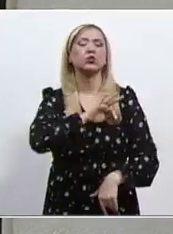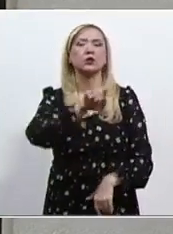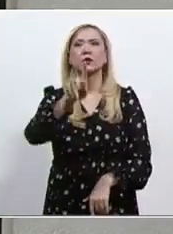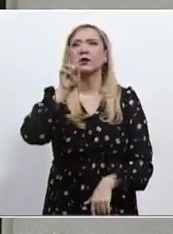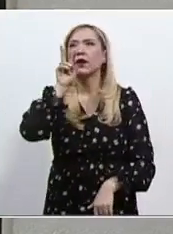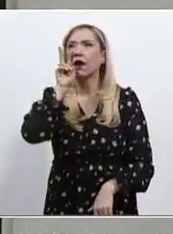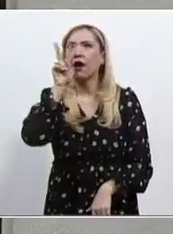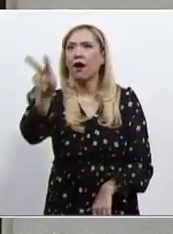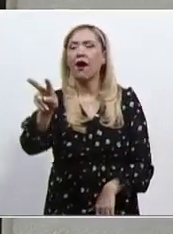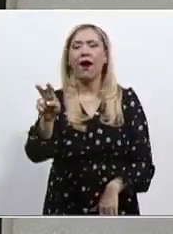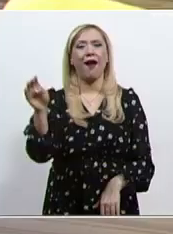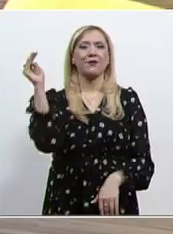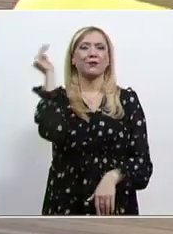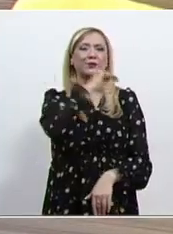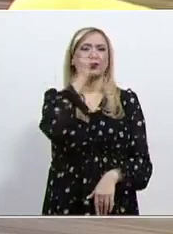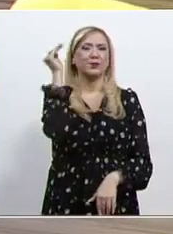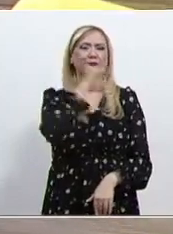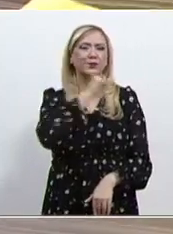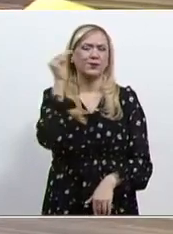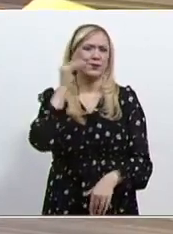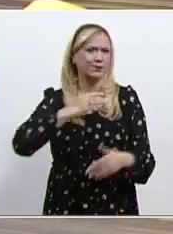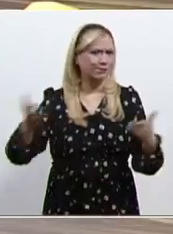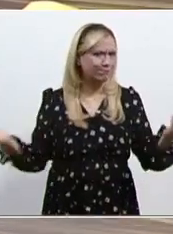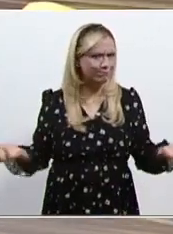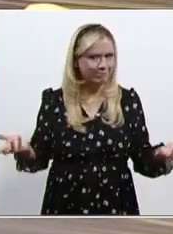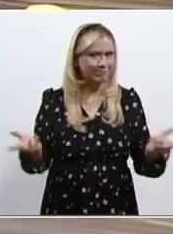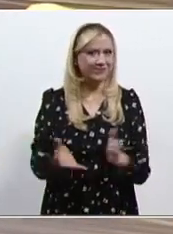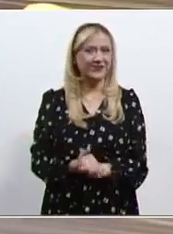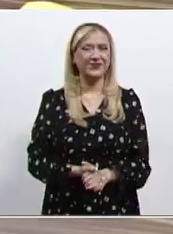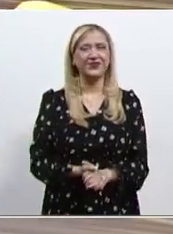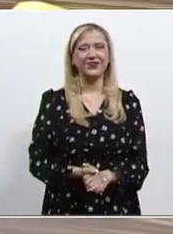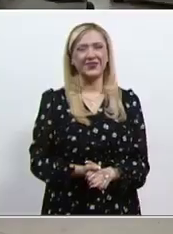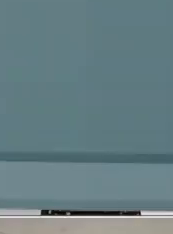su consulta sea de dominio público y de manera gratuita